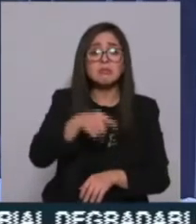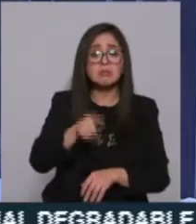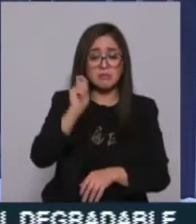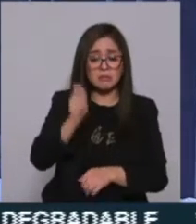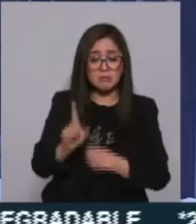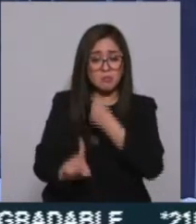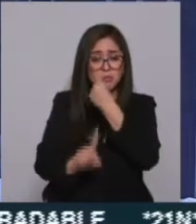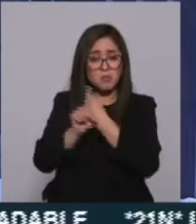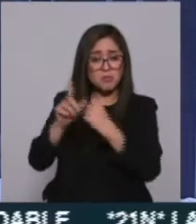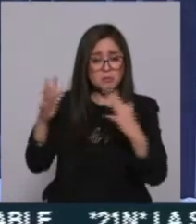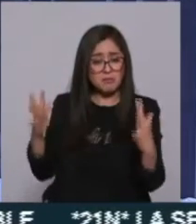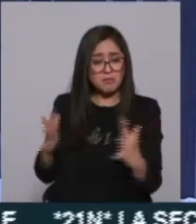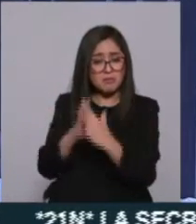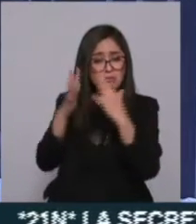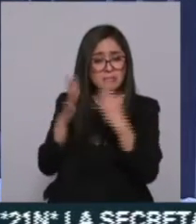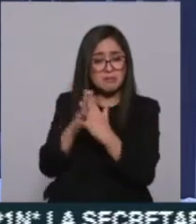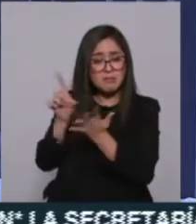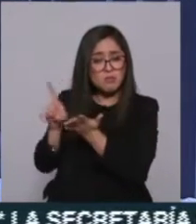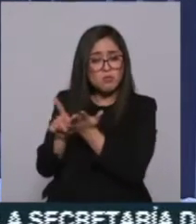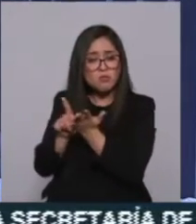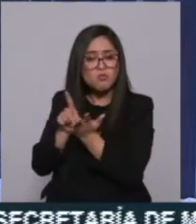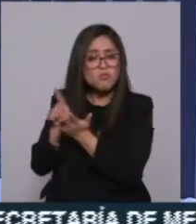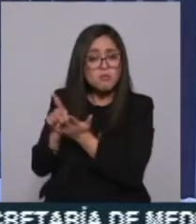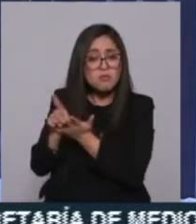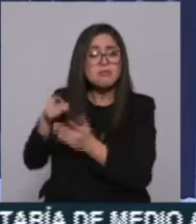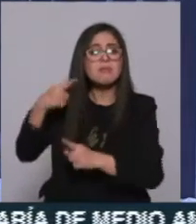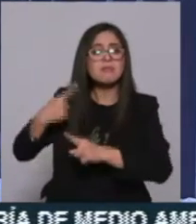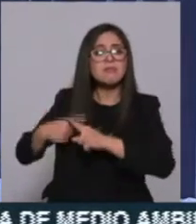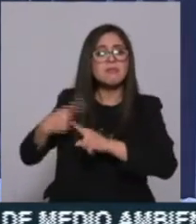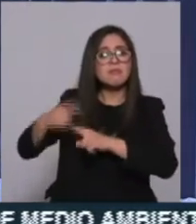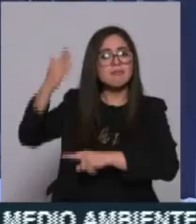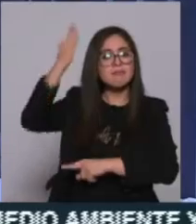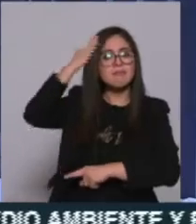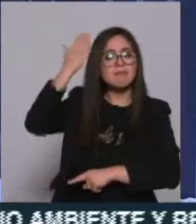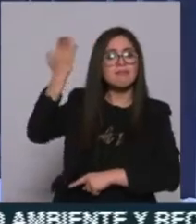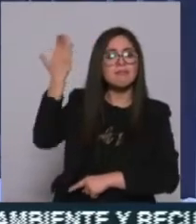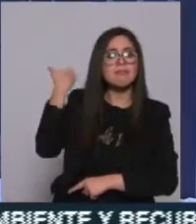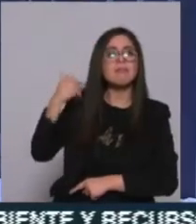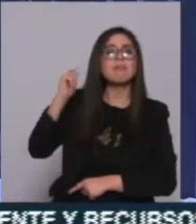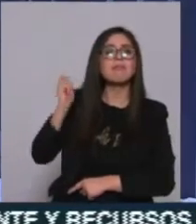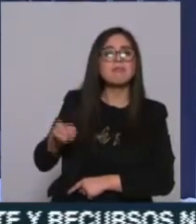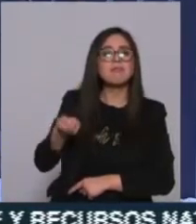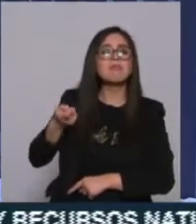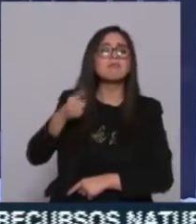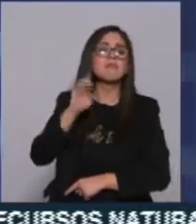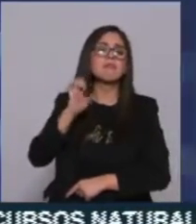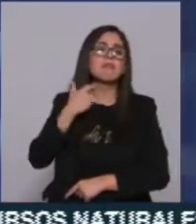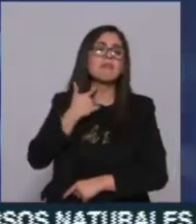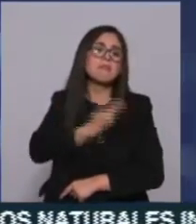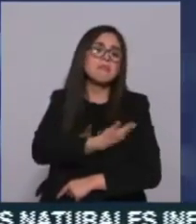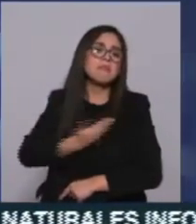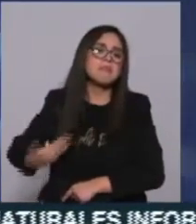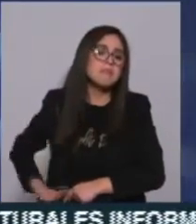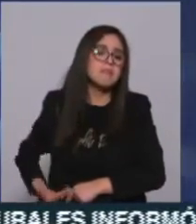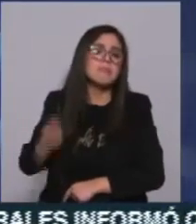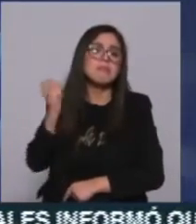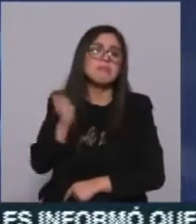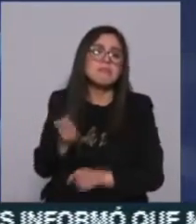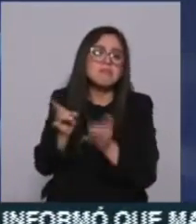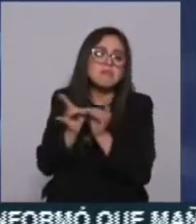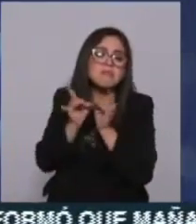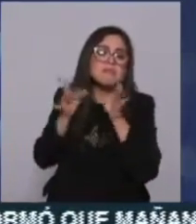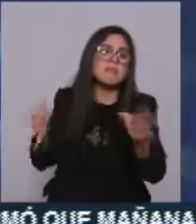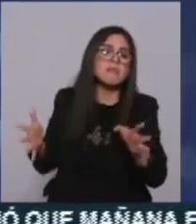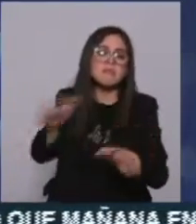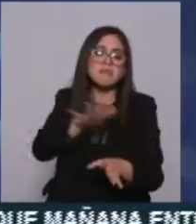narco, y quien encabezó esa guerra del narco, generó terribles problemas de violencia. No, todo esto está ligado. Lo que está